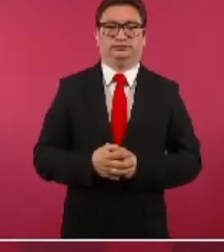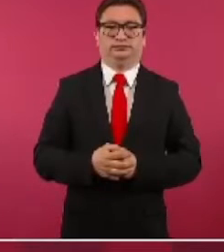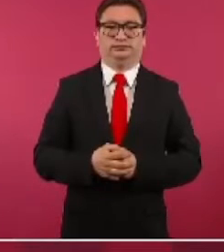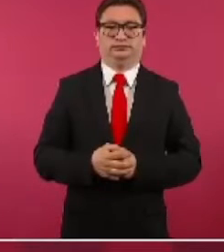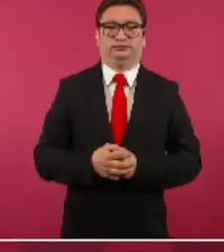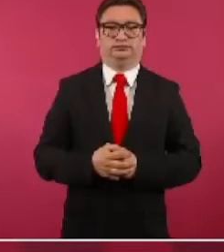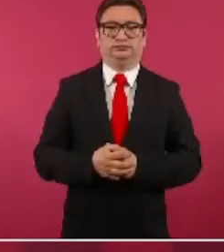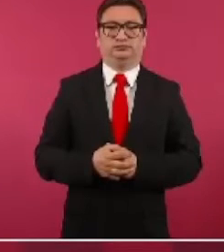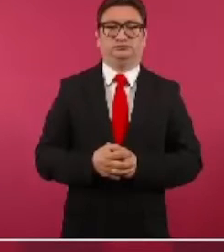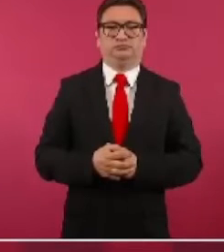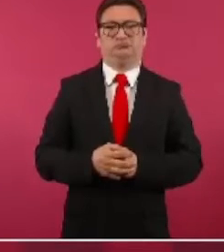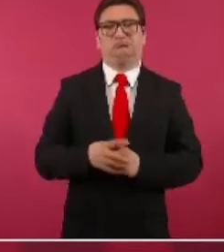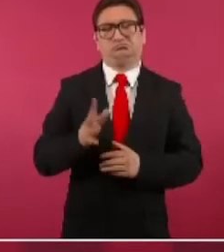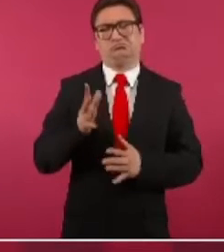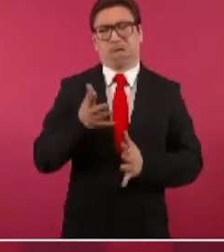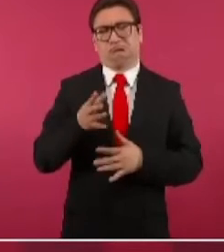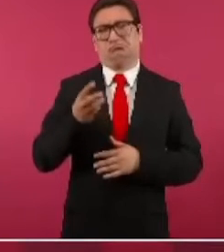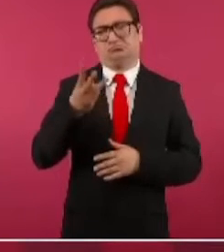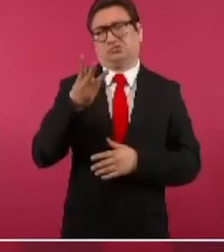cuando menos.